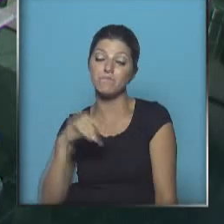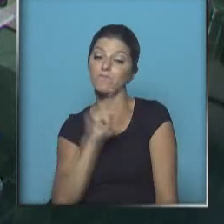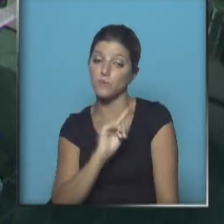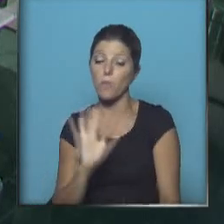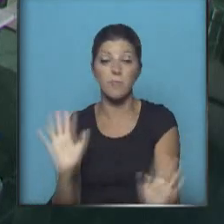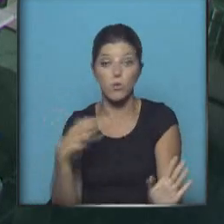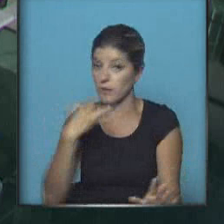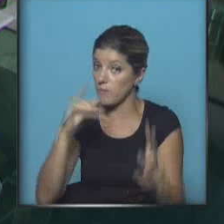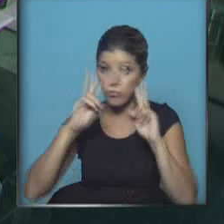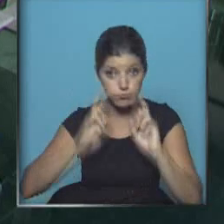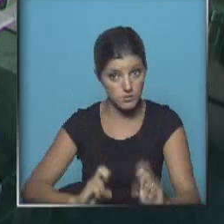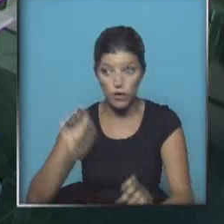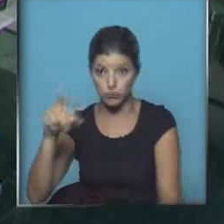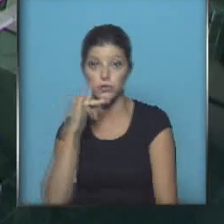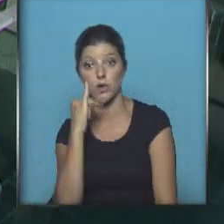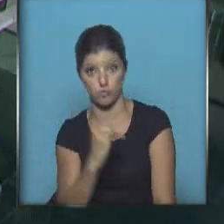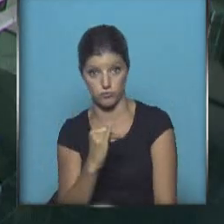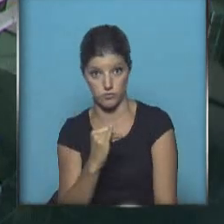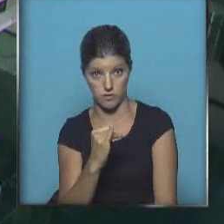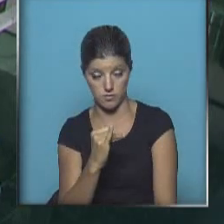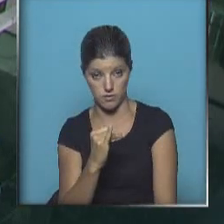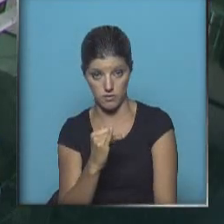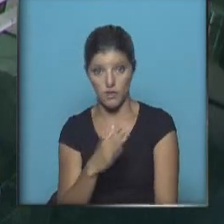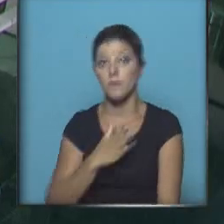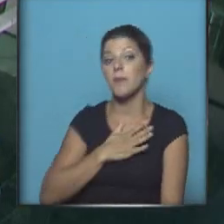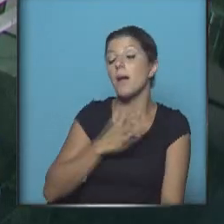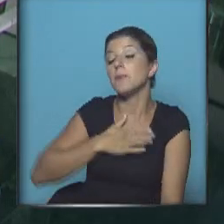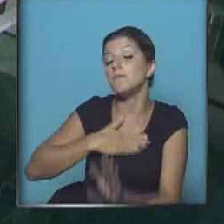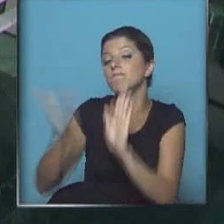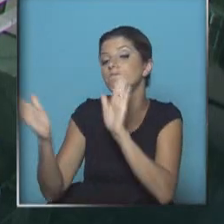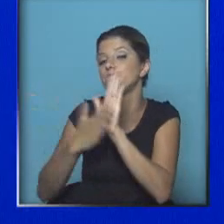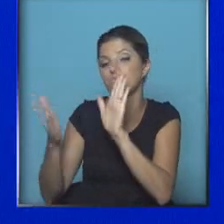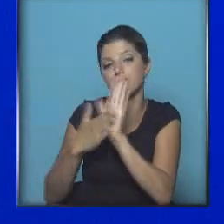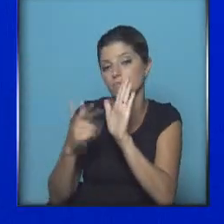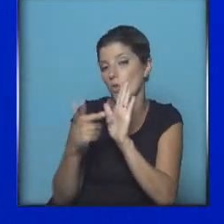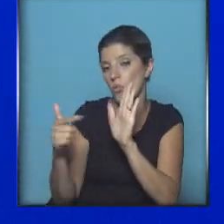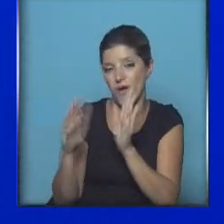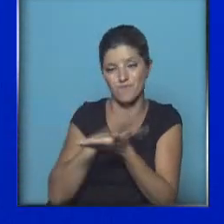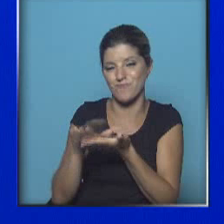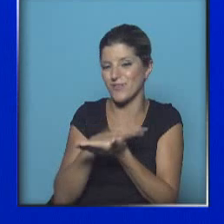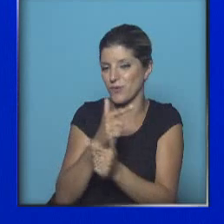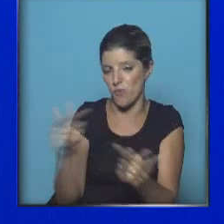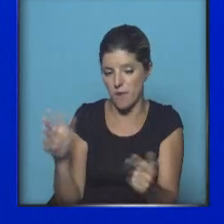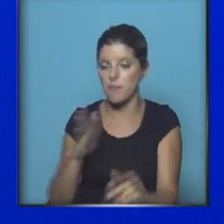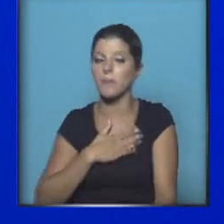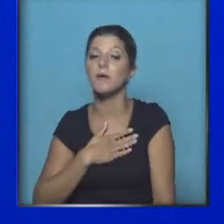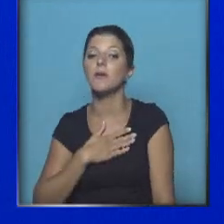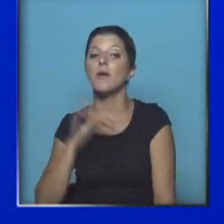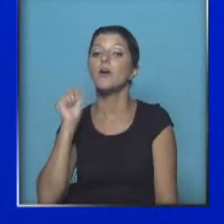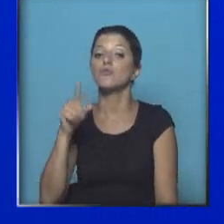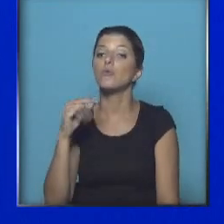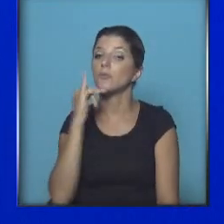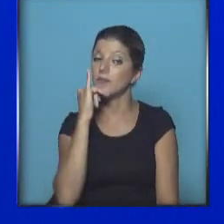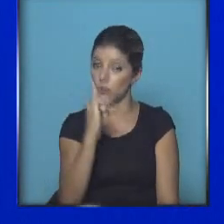hay que investigar la denuncia de Nisman. Yo creo que no tiene fundamentos. creo que la denuncia